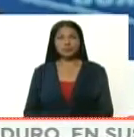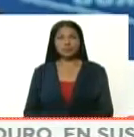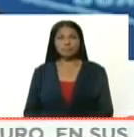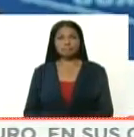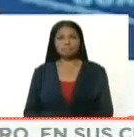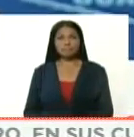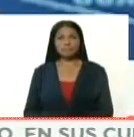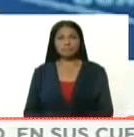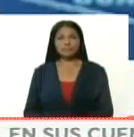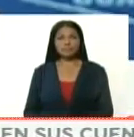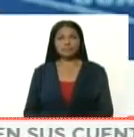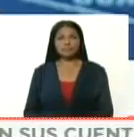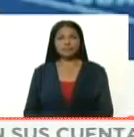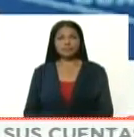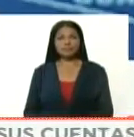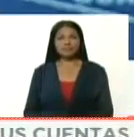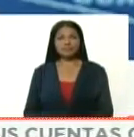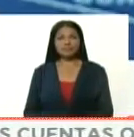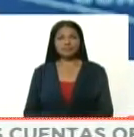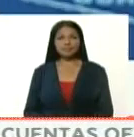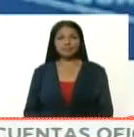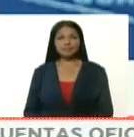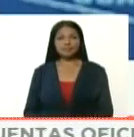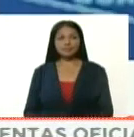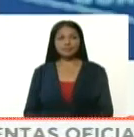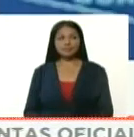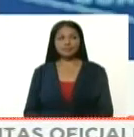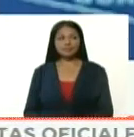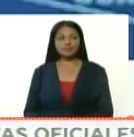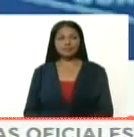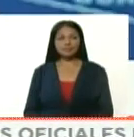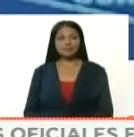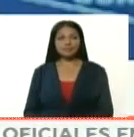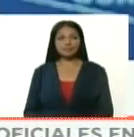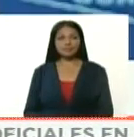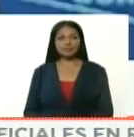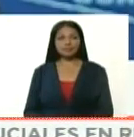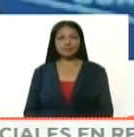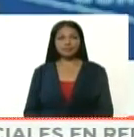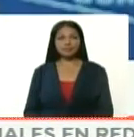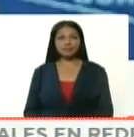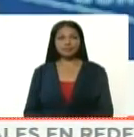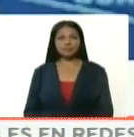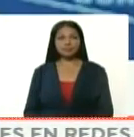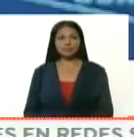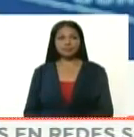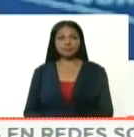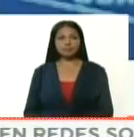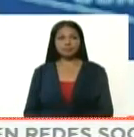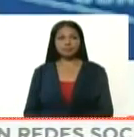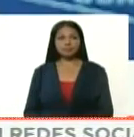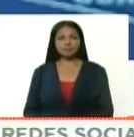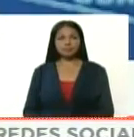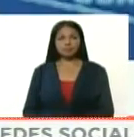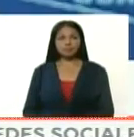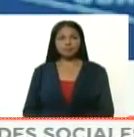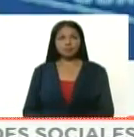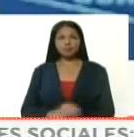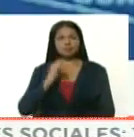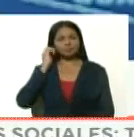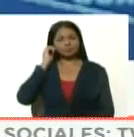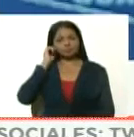hecho realidad de mi comandante supremo Hugo Chávez. Aquí donde antes mi comandante decía que un